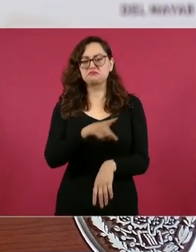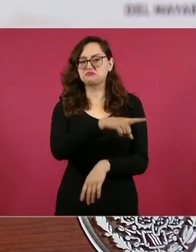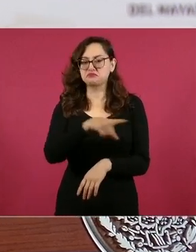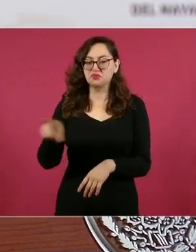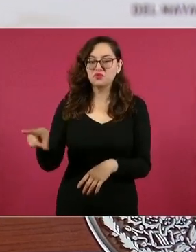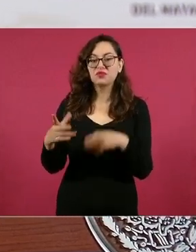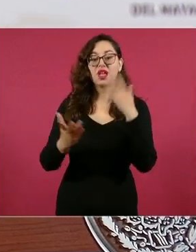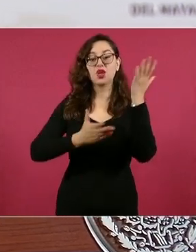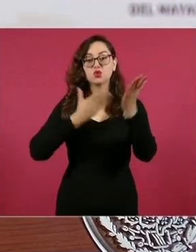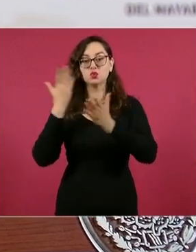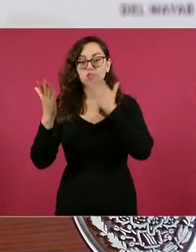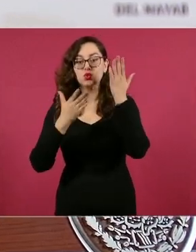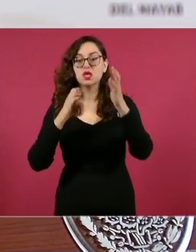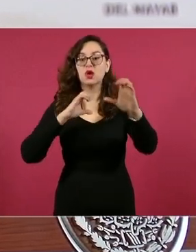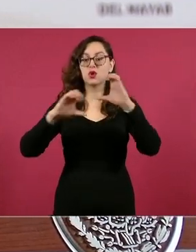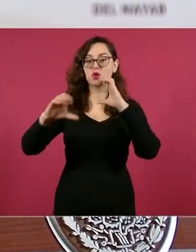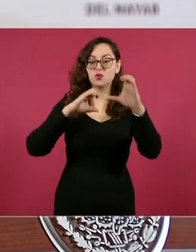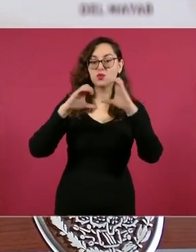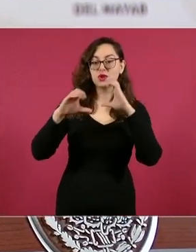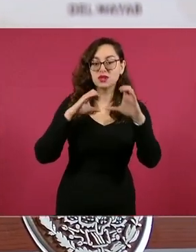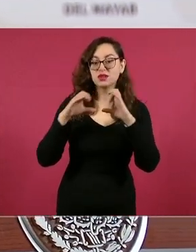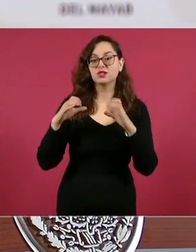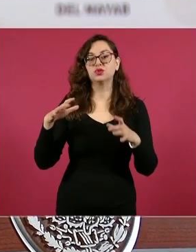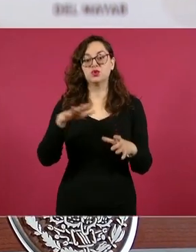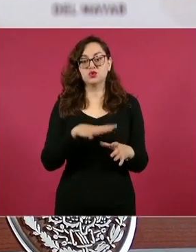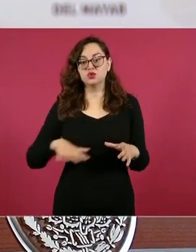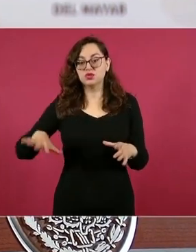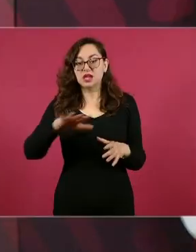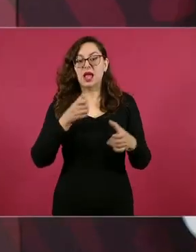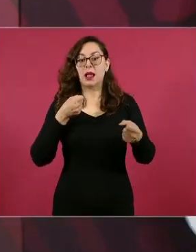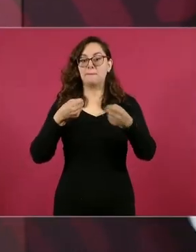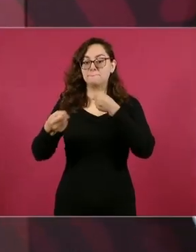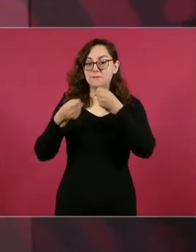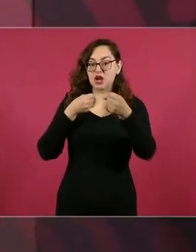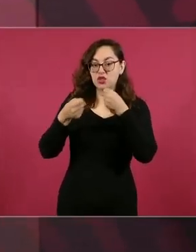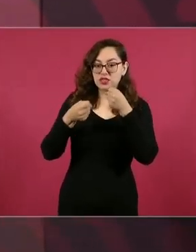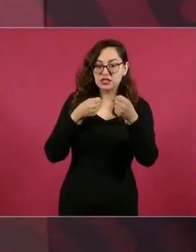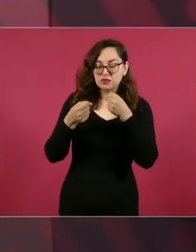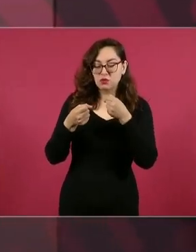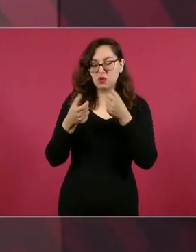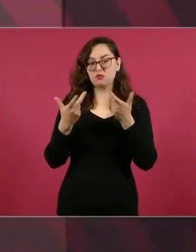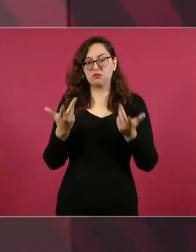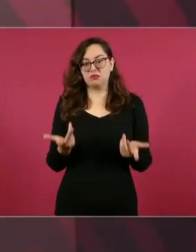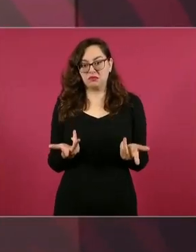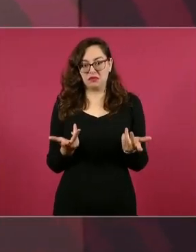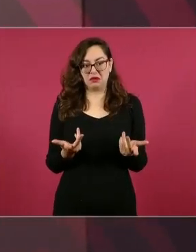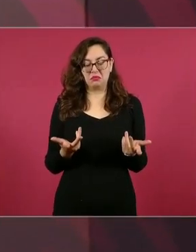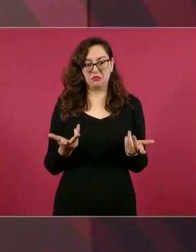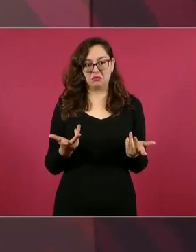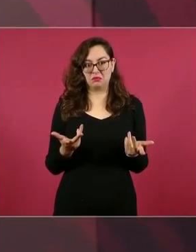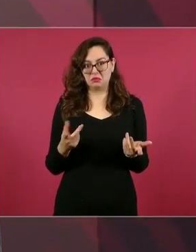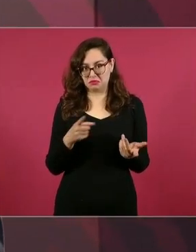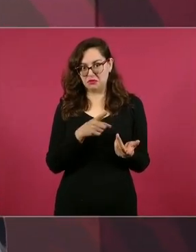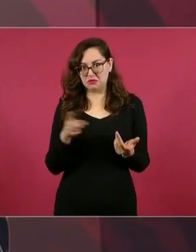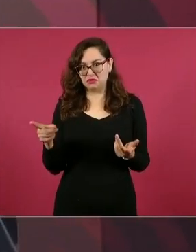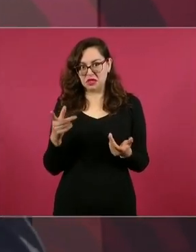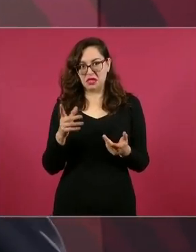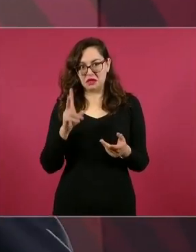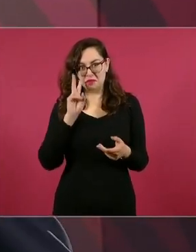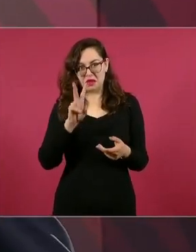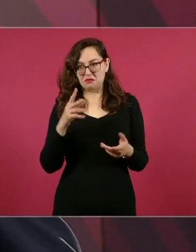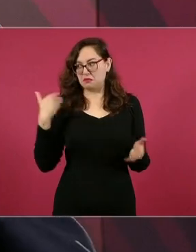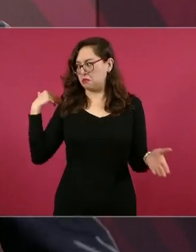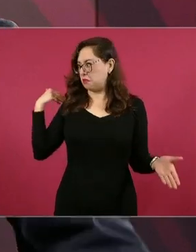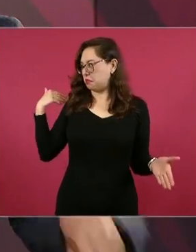periodismo en México y en el mundo nunca se había visto que ante